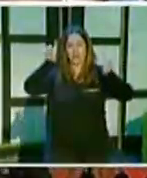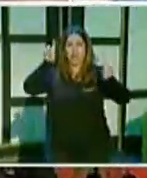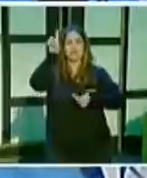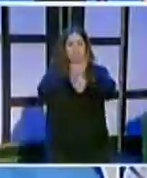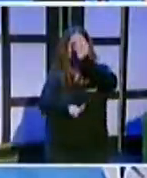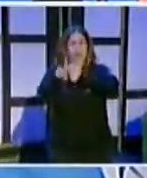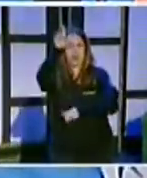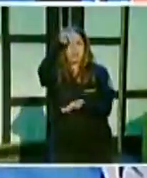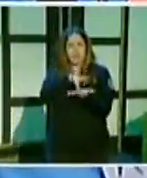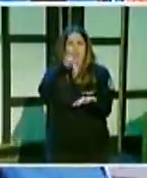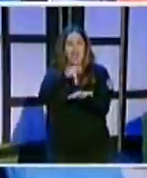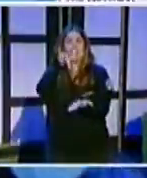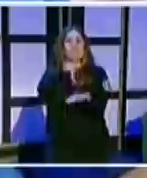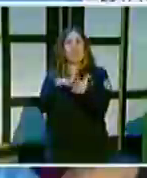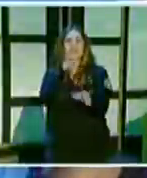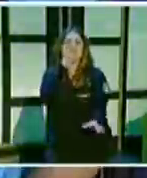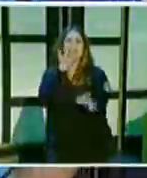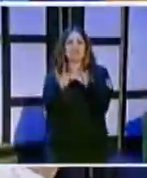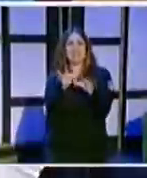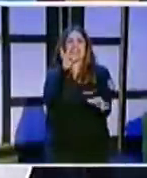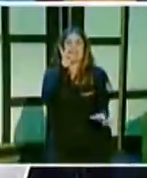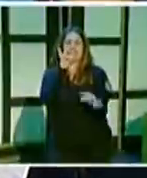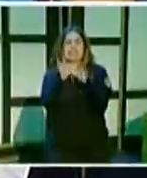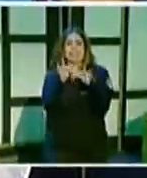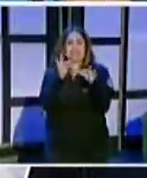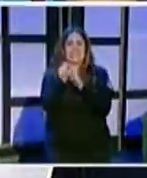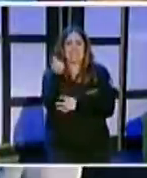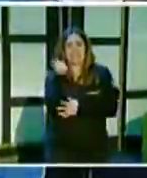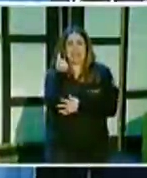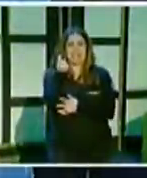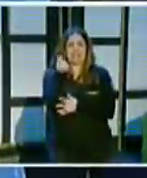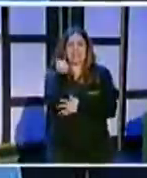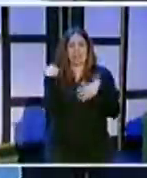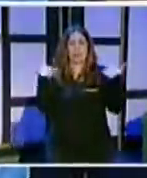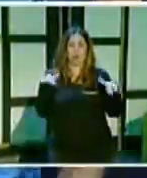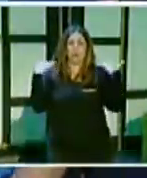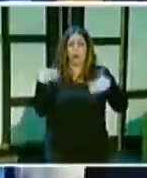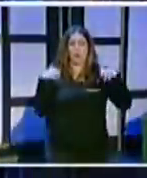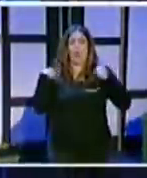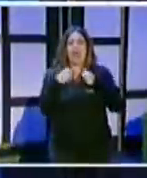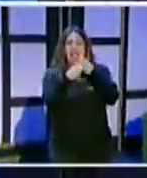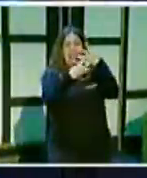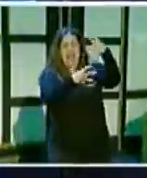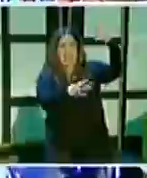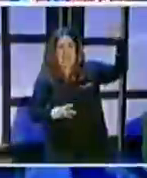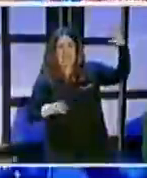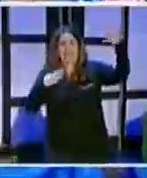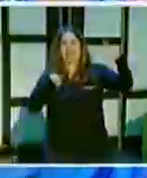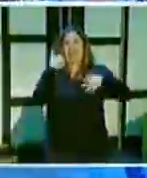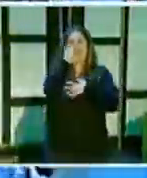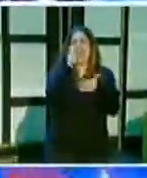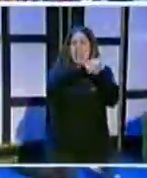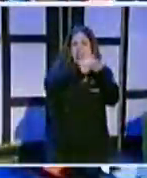Llega septiembre y el bolsillo lo siente. La lista es 10 lápices, 3 gomas y